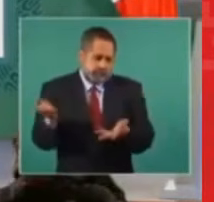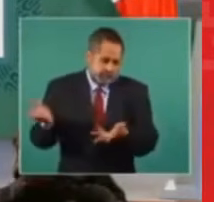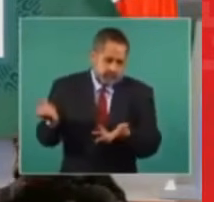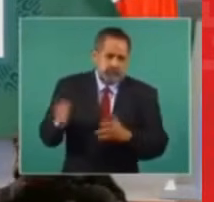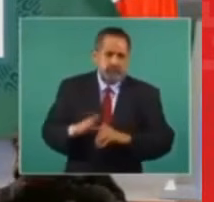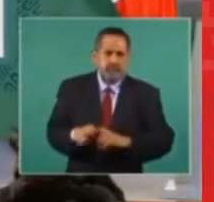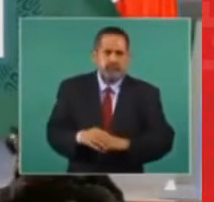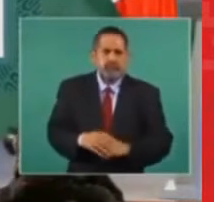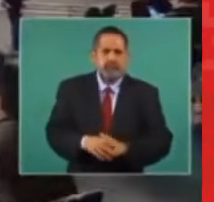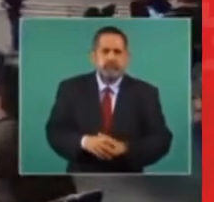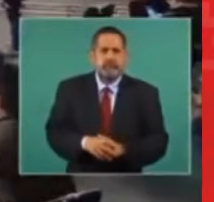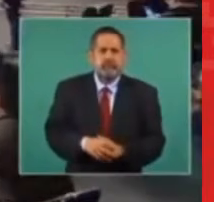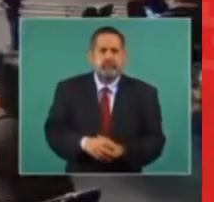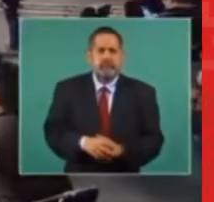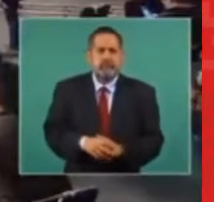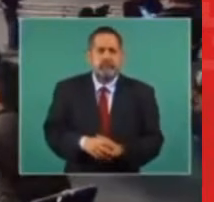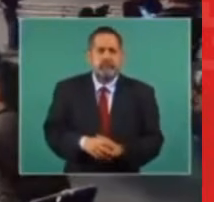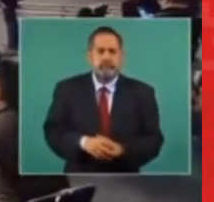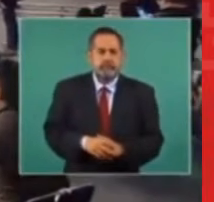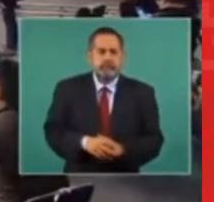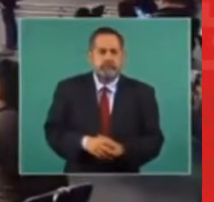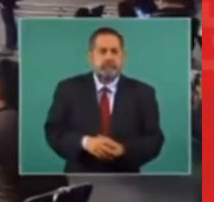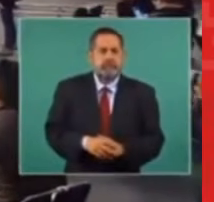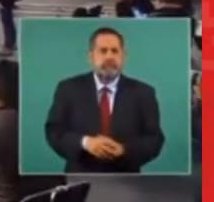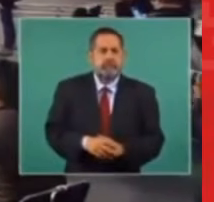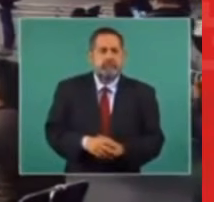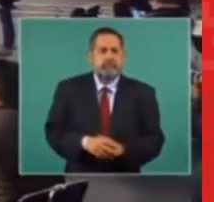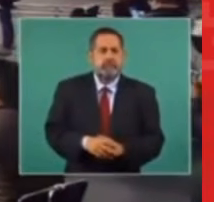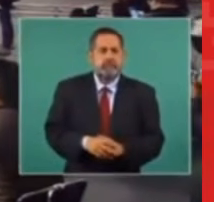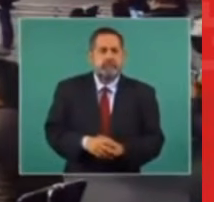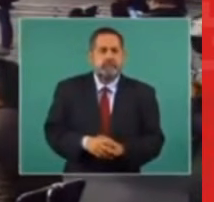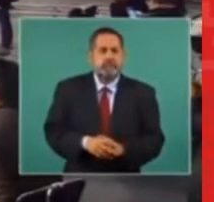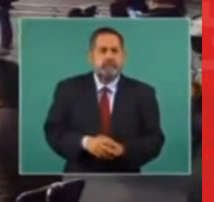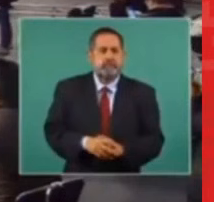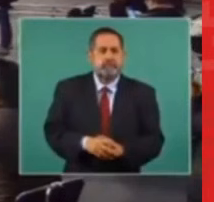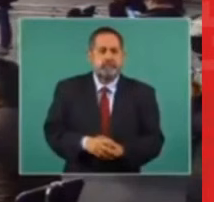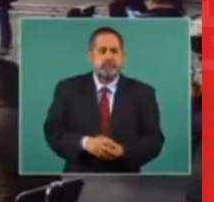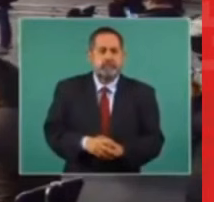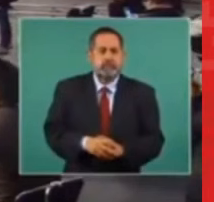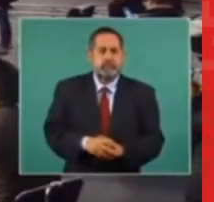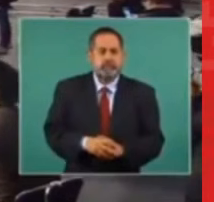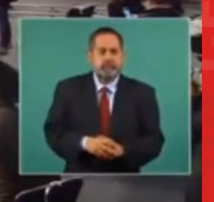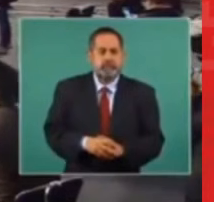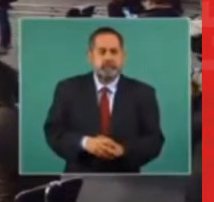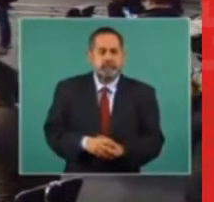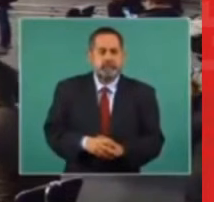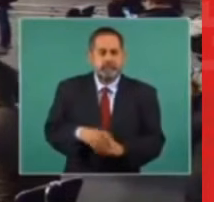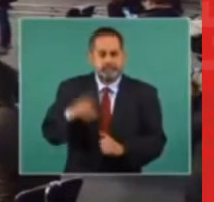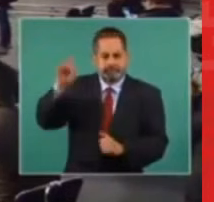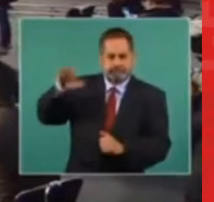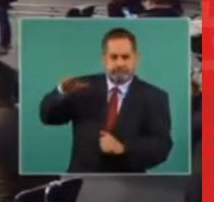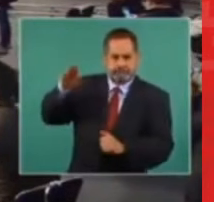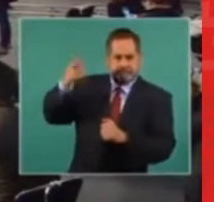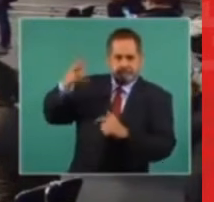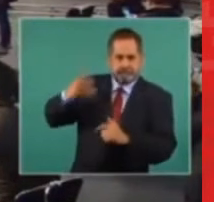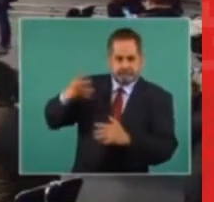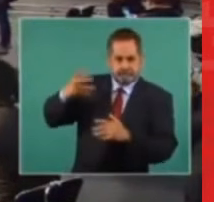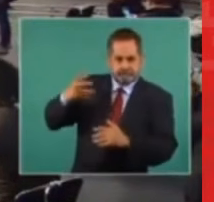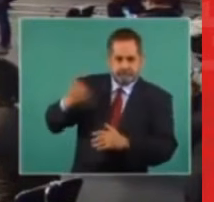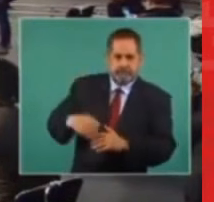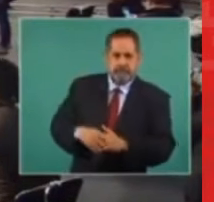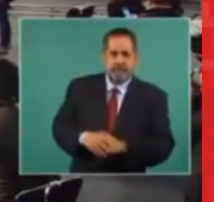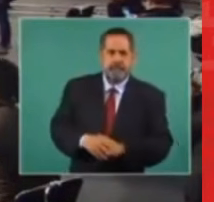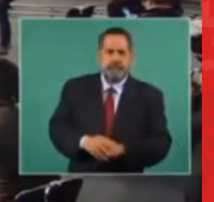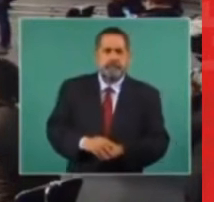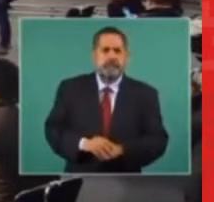contenido. Desde 2015, la tendencia a la alza en homicidios se ha contenido, no disminuido. Pero, a ver, la disminución